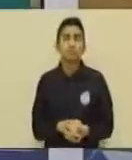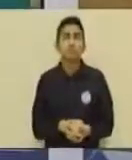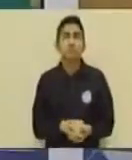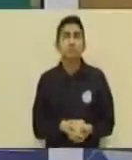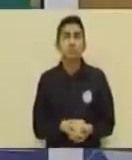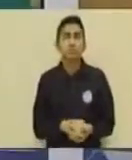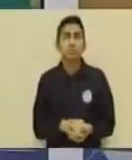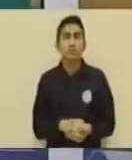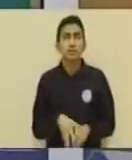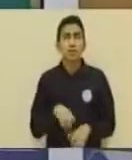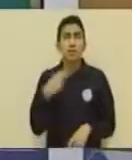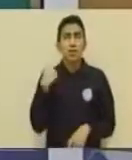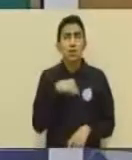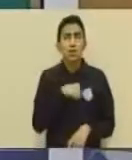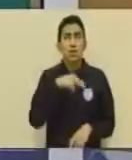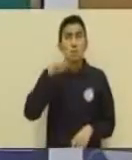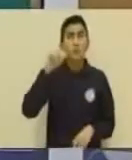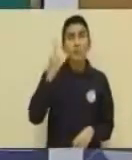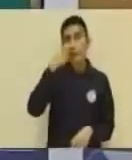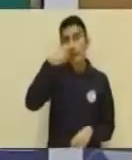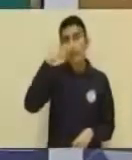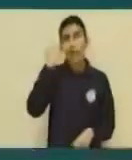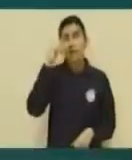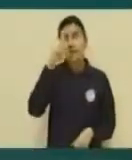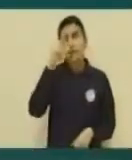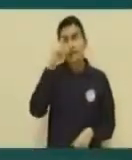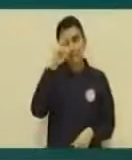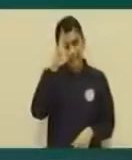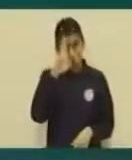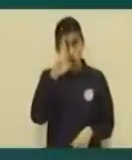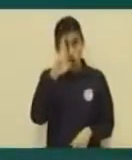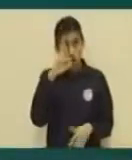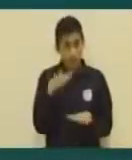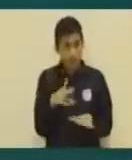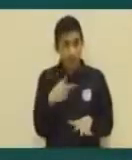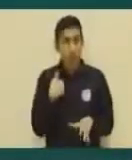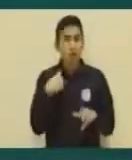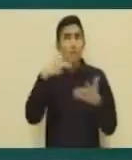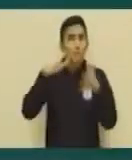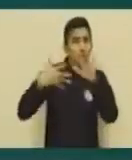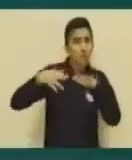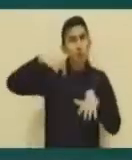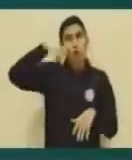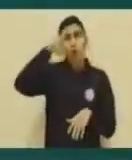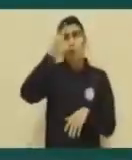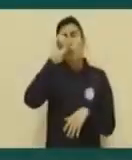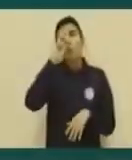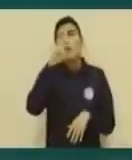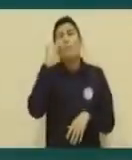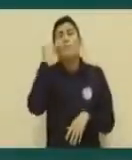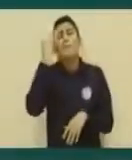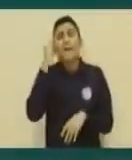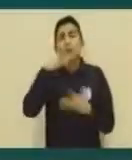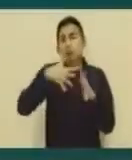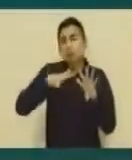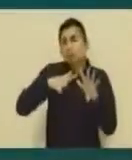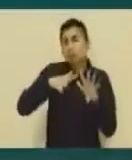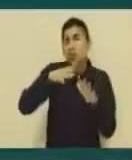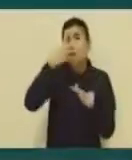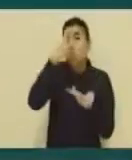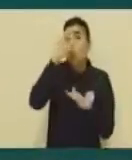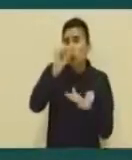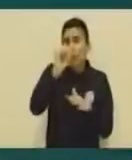en nuestro primer tirador, ¿verdad? Que el promedio del primer tirador es de